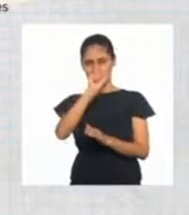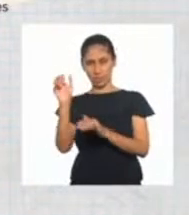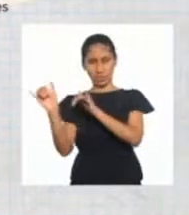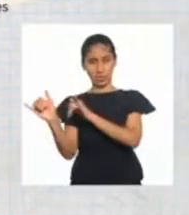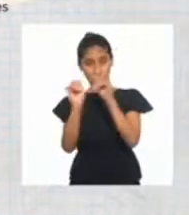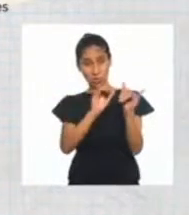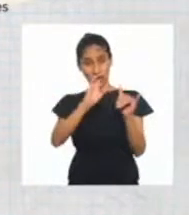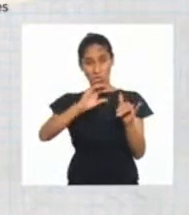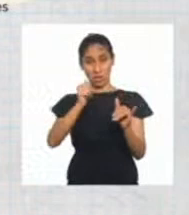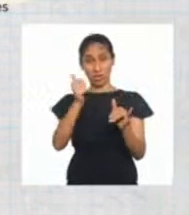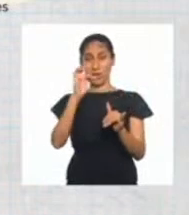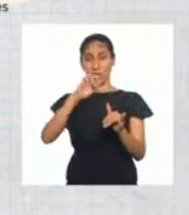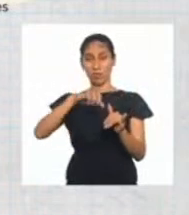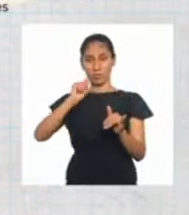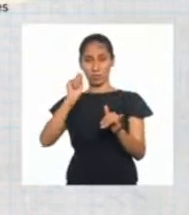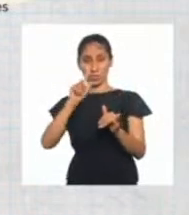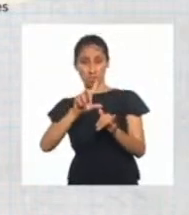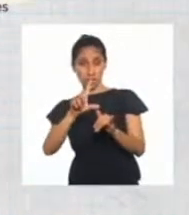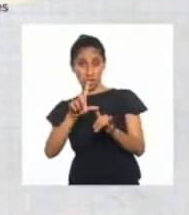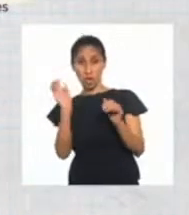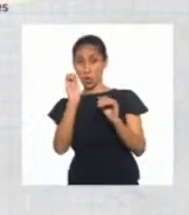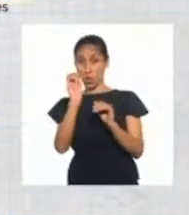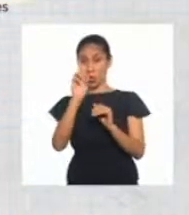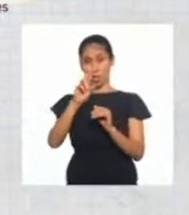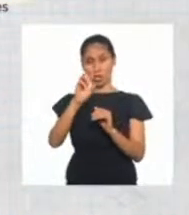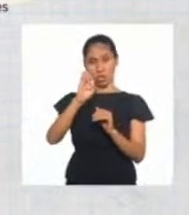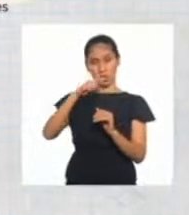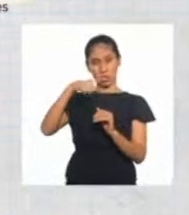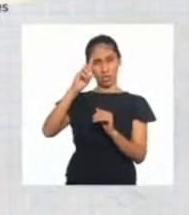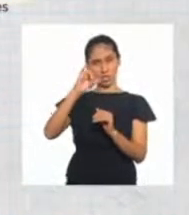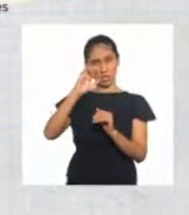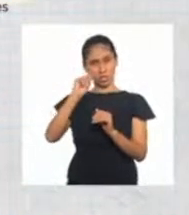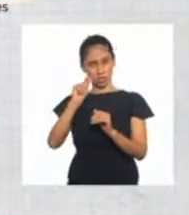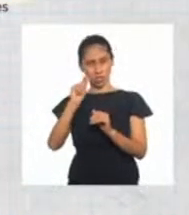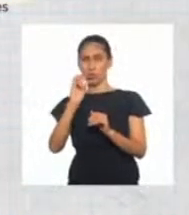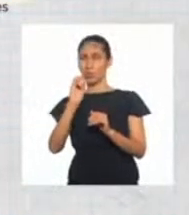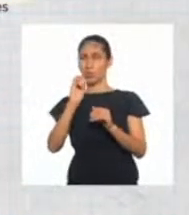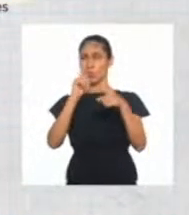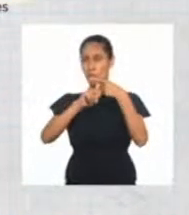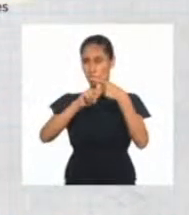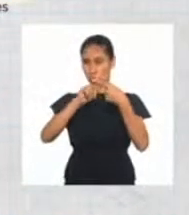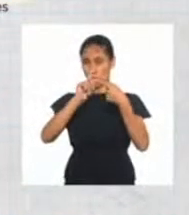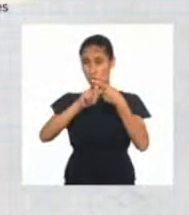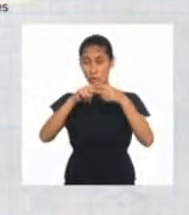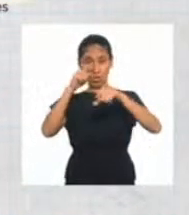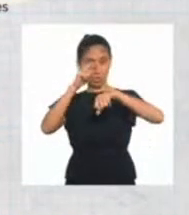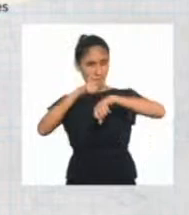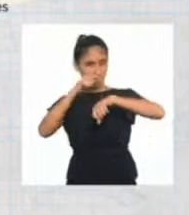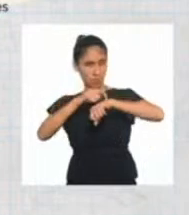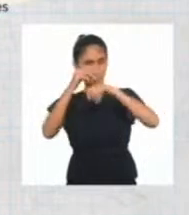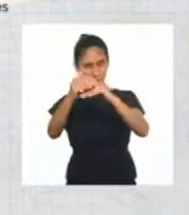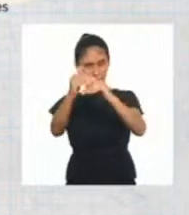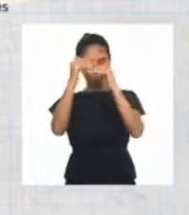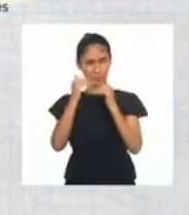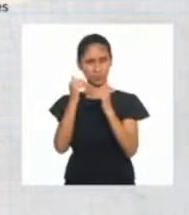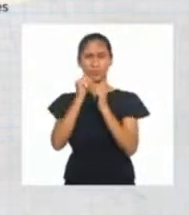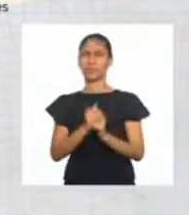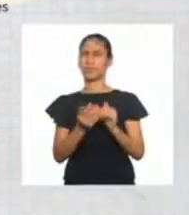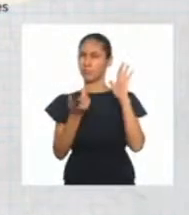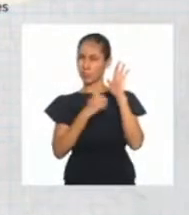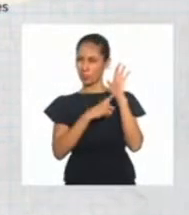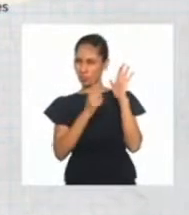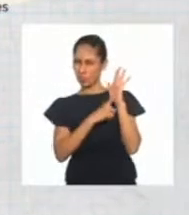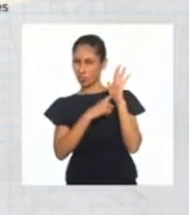a capital por rédito por tiempo. Se reemplazan los valores y operando